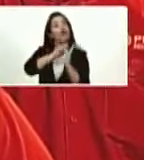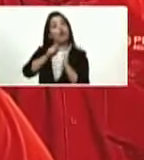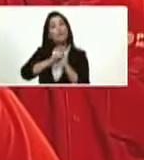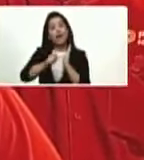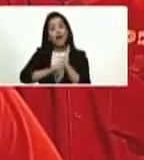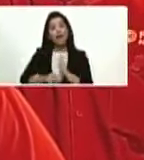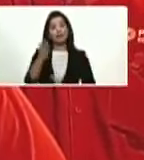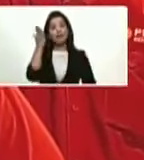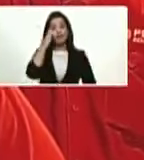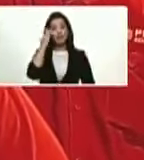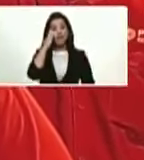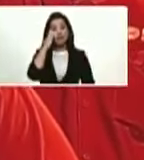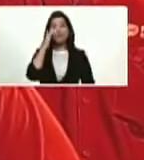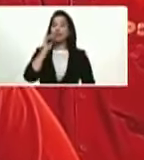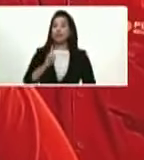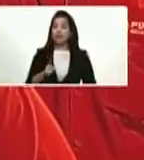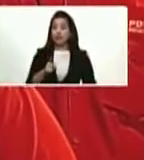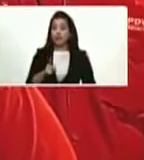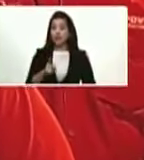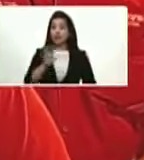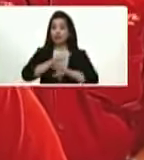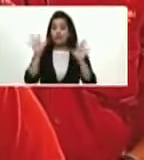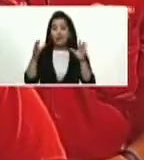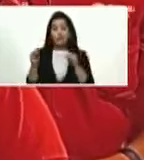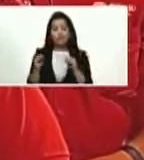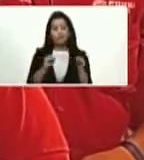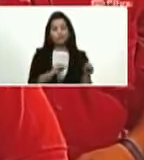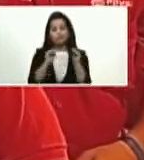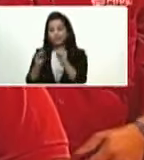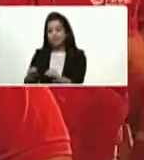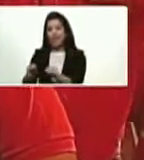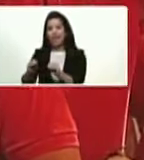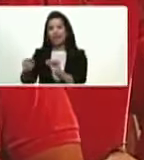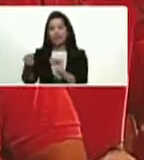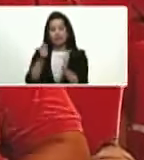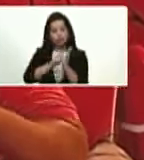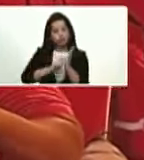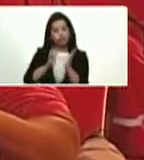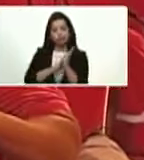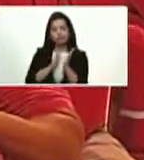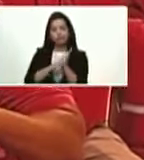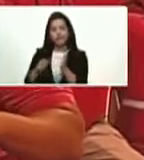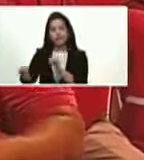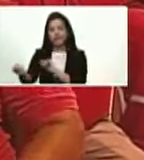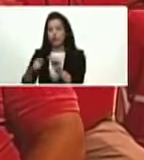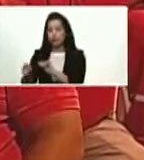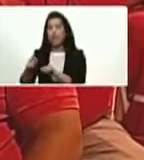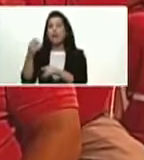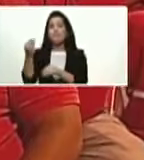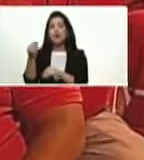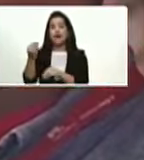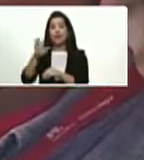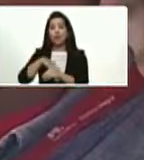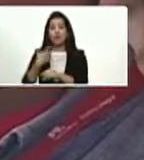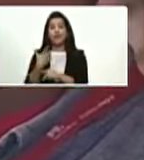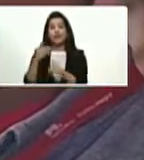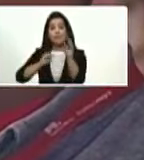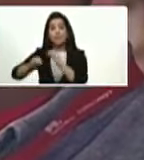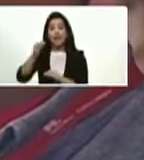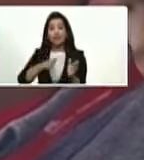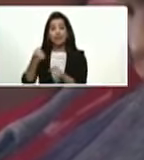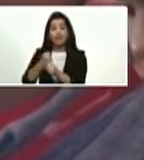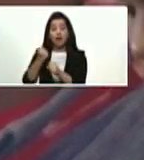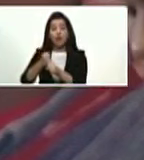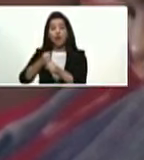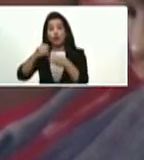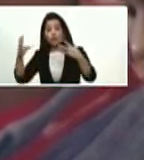deben ser llevados a lo sectorial del motor número 3 industrial y a lo